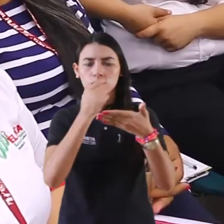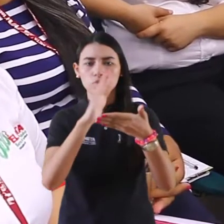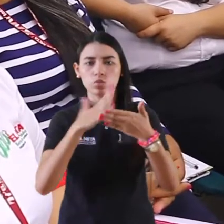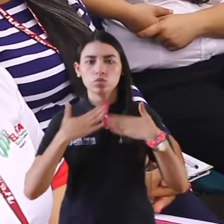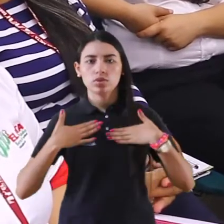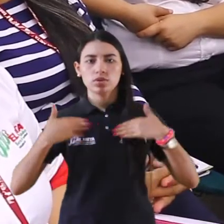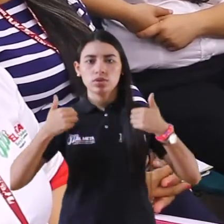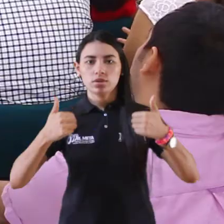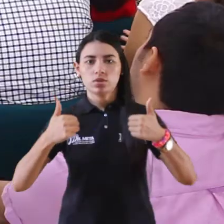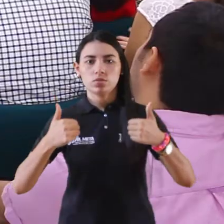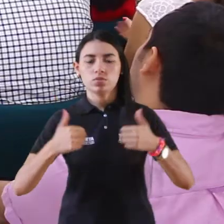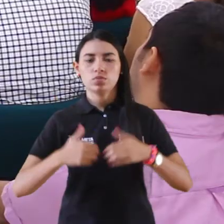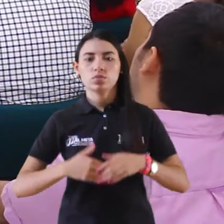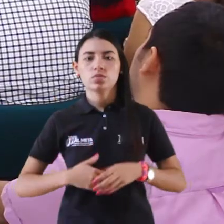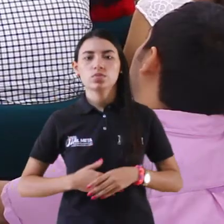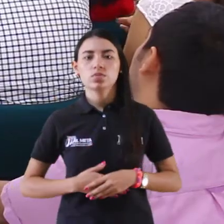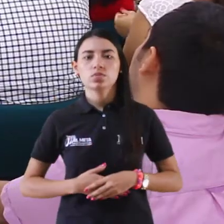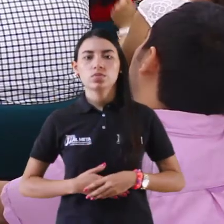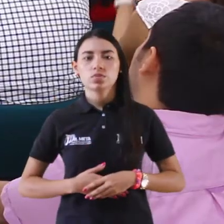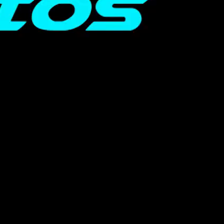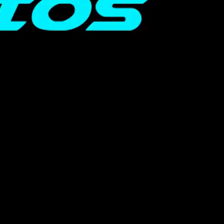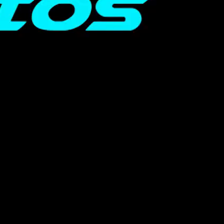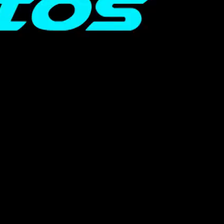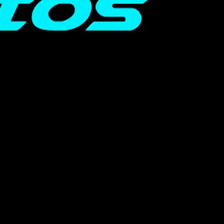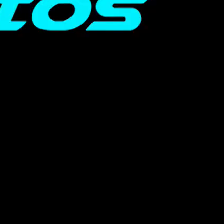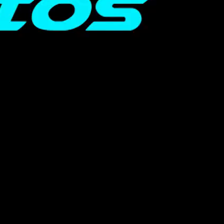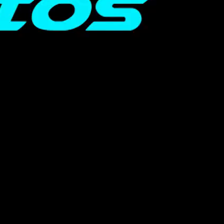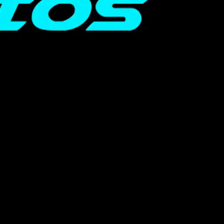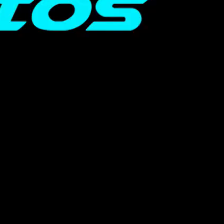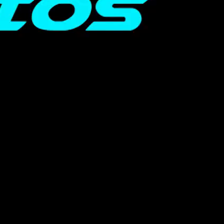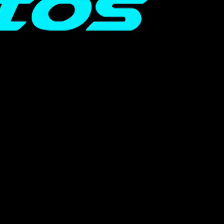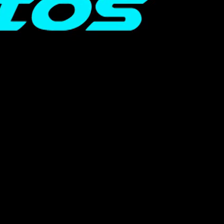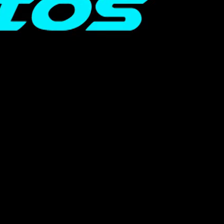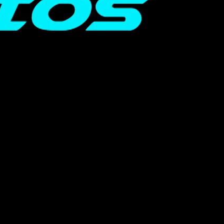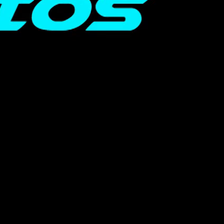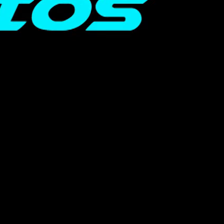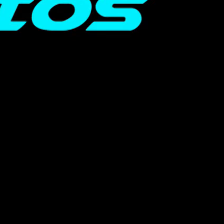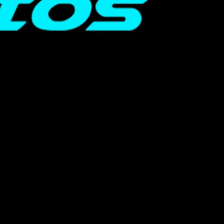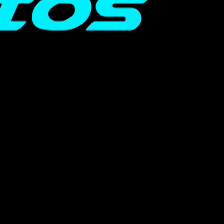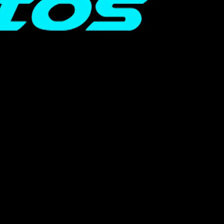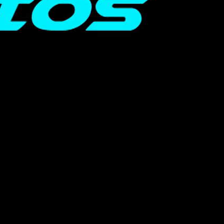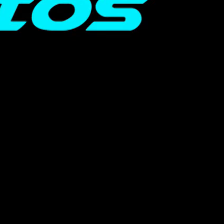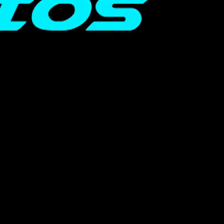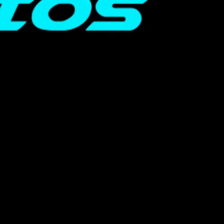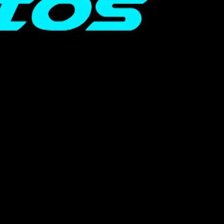costos por los tratamientos de salud recibidos. Deberes de los usuarios.